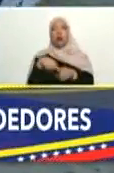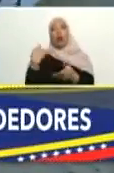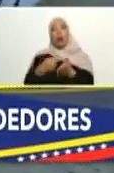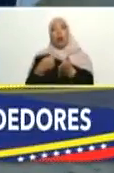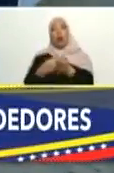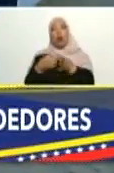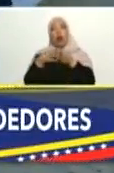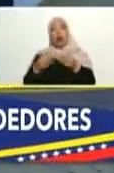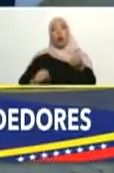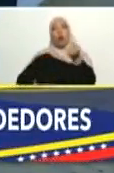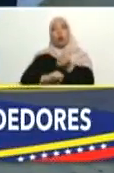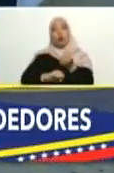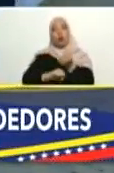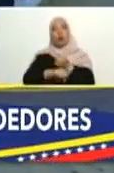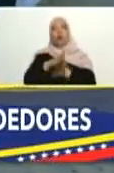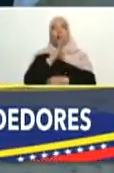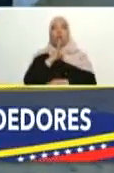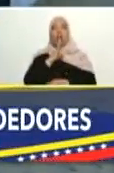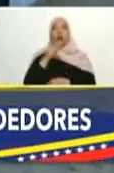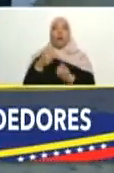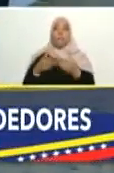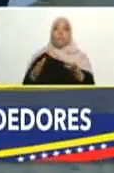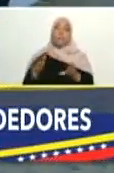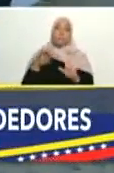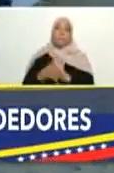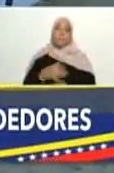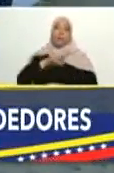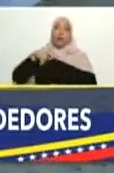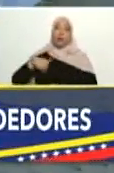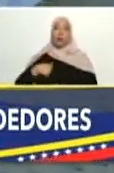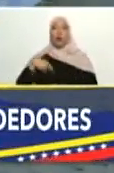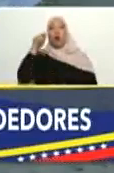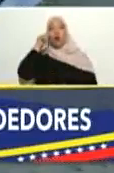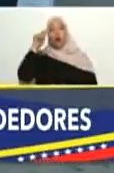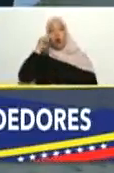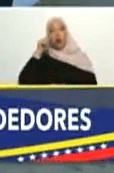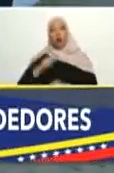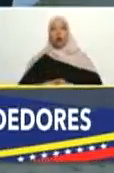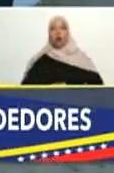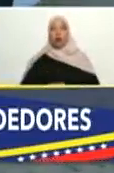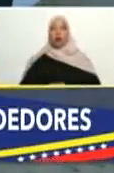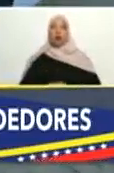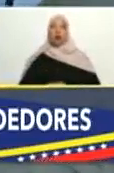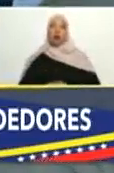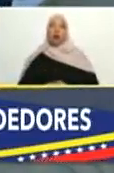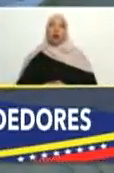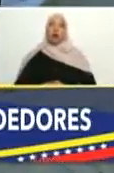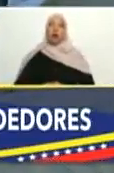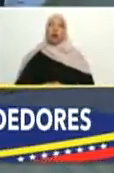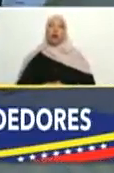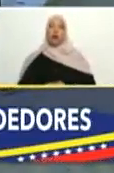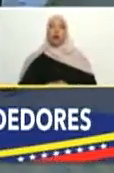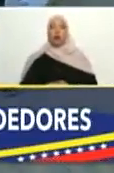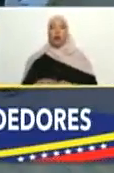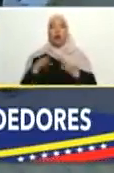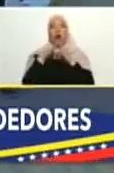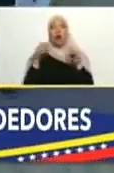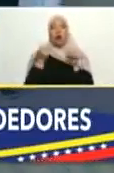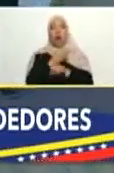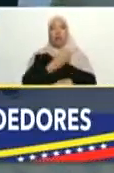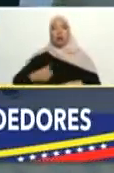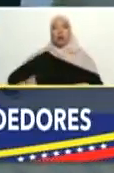todo el apoyo de la banca pública. Desde Falcón, desde el turismo falconiano, desde Falcón como un destino que lo tiene todo,